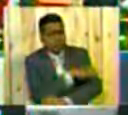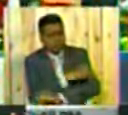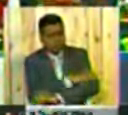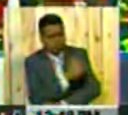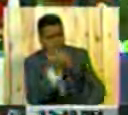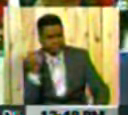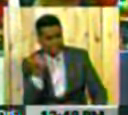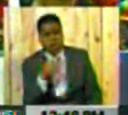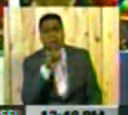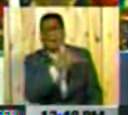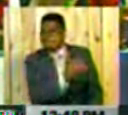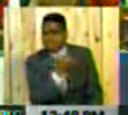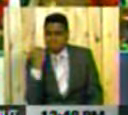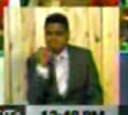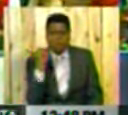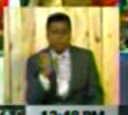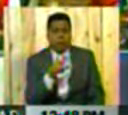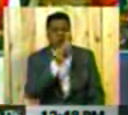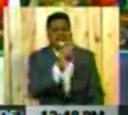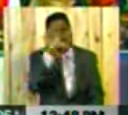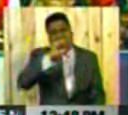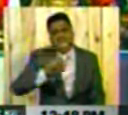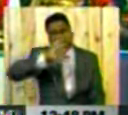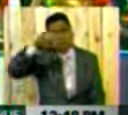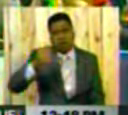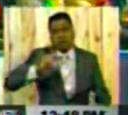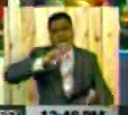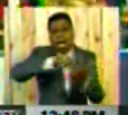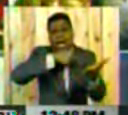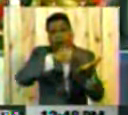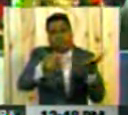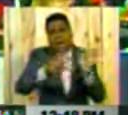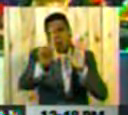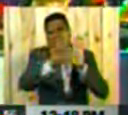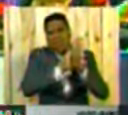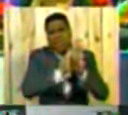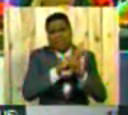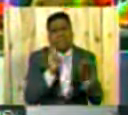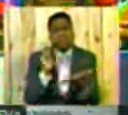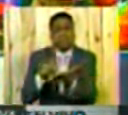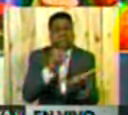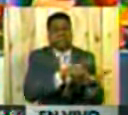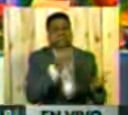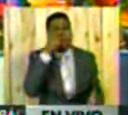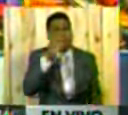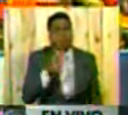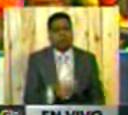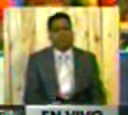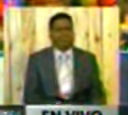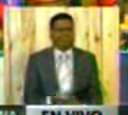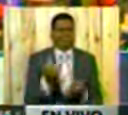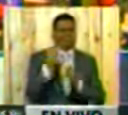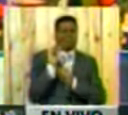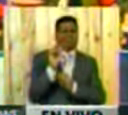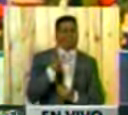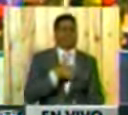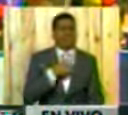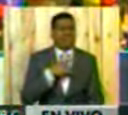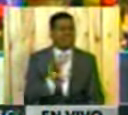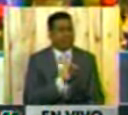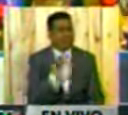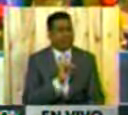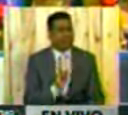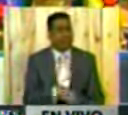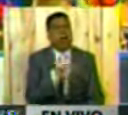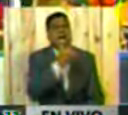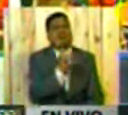la oposición, fue ante el TCJ para solicitar la nulidad de las leyes del Poder Popular? Es contradictorio. Entonces, ahí tiene que estar el